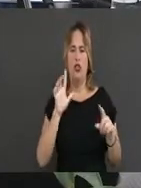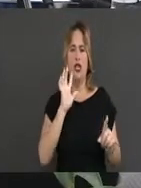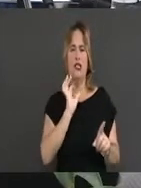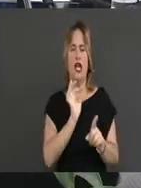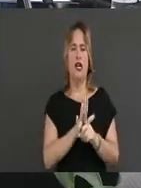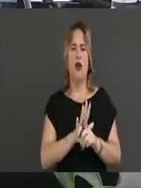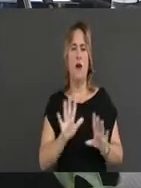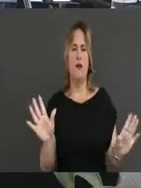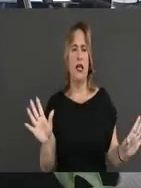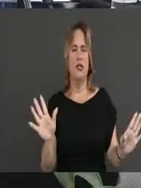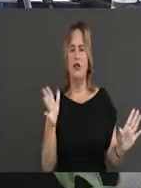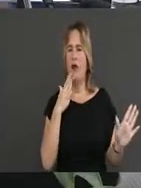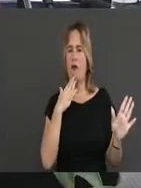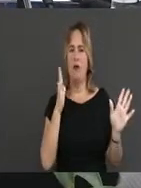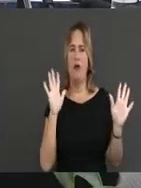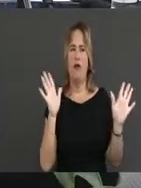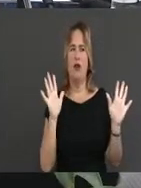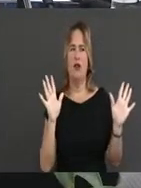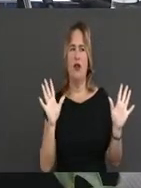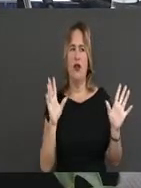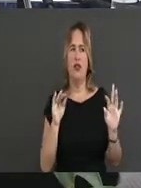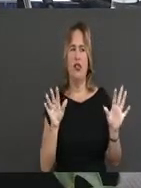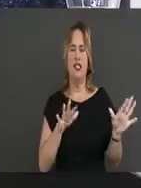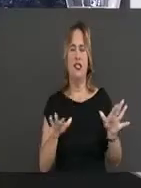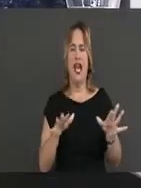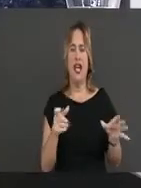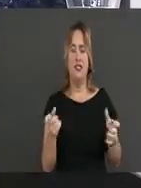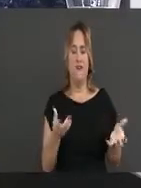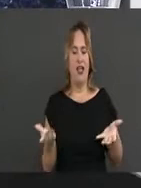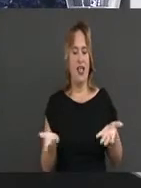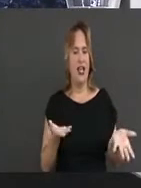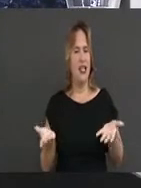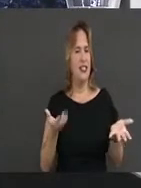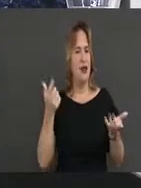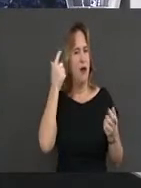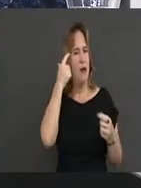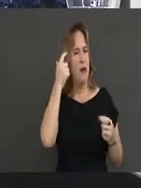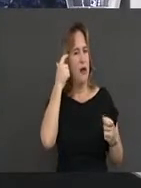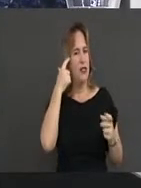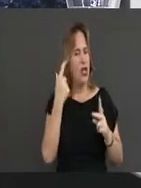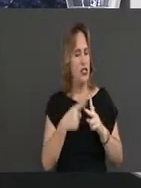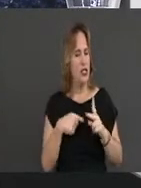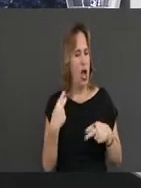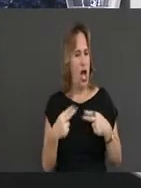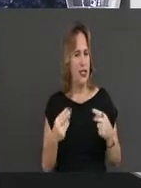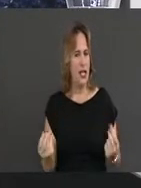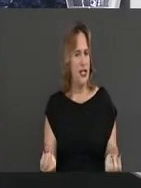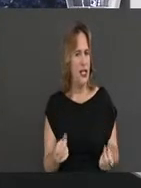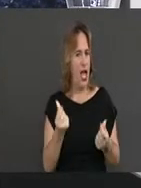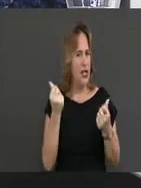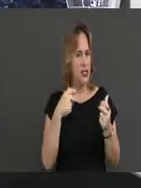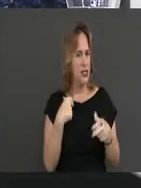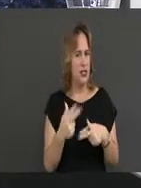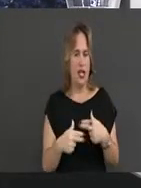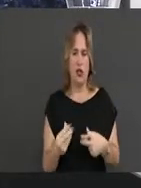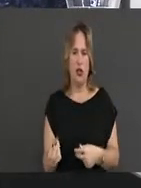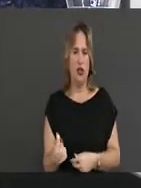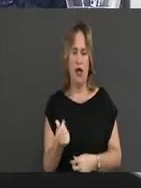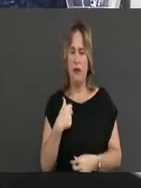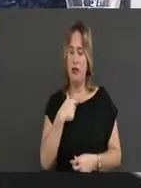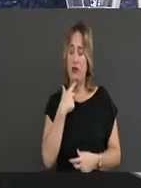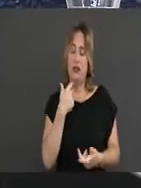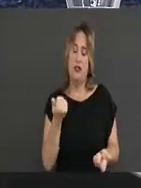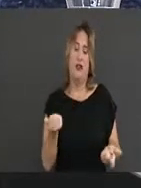comienza, algo arranca positivo. Una opción más, que se mueva. Tiene que moverse el pensamiento y tiene que moverse la acción también. Porque si